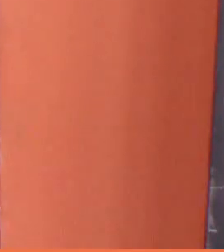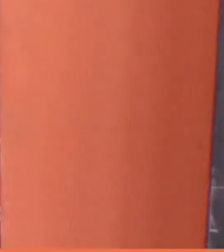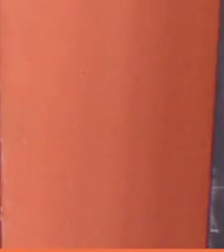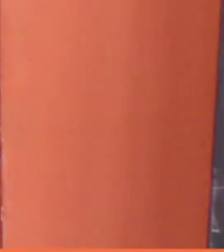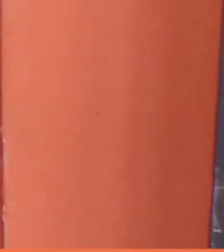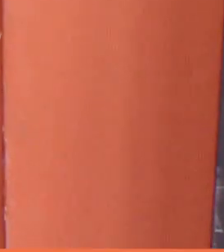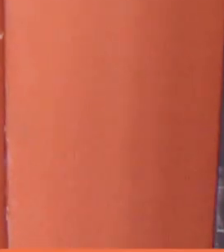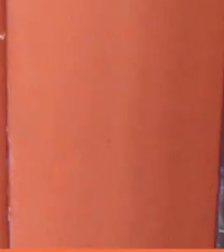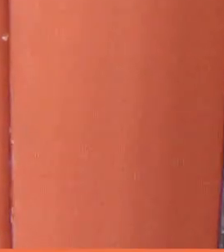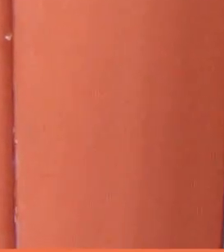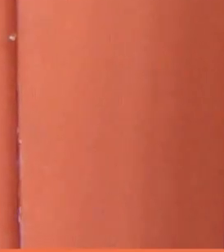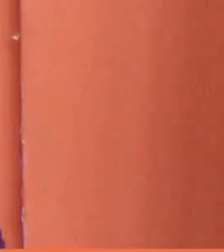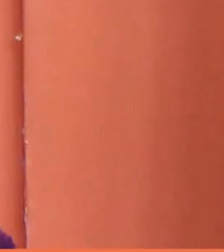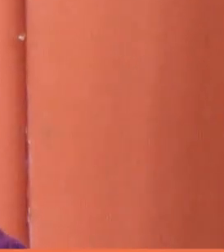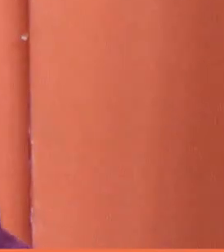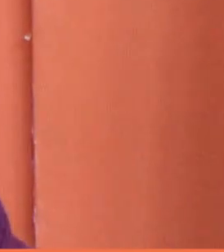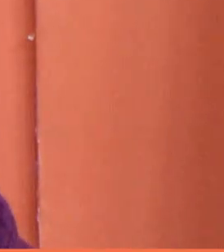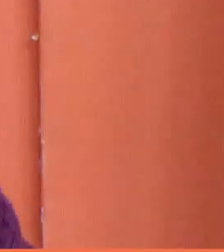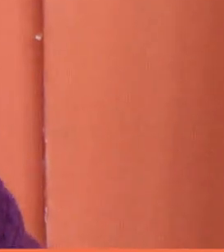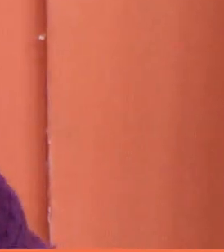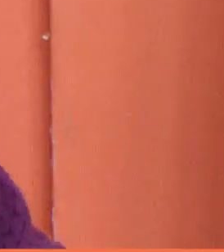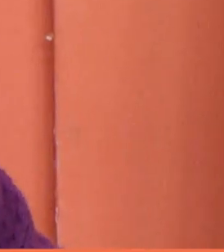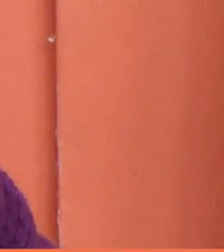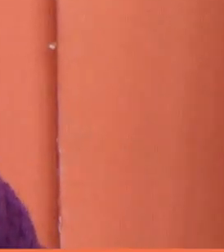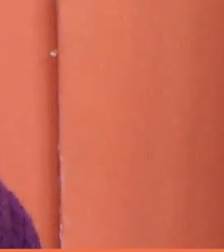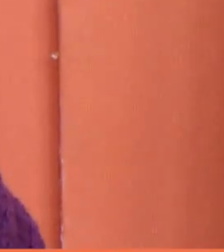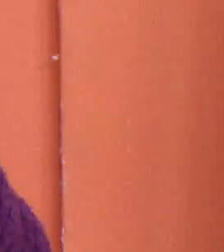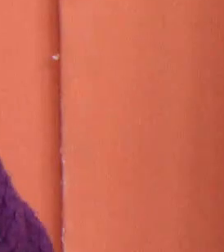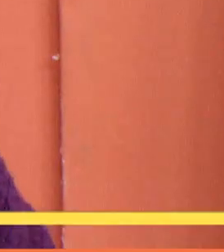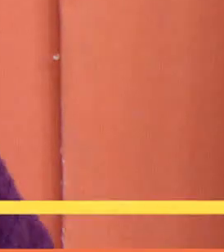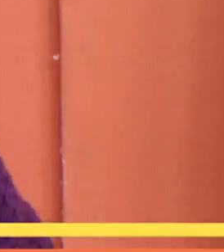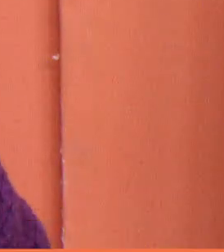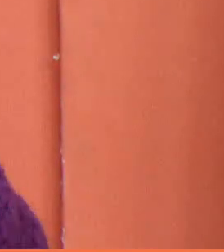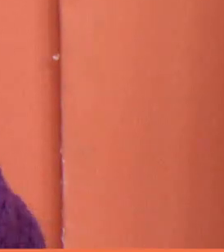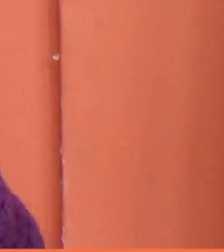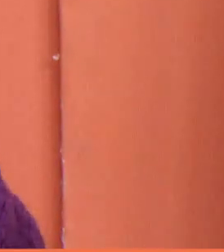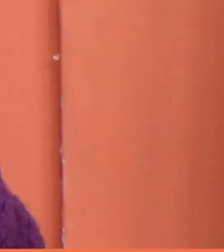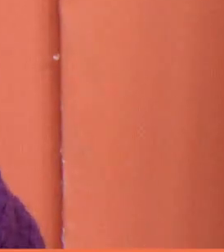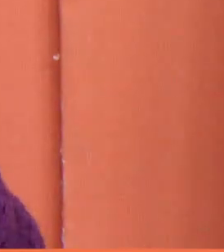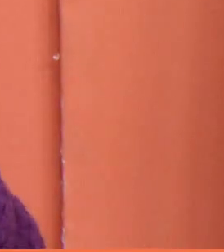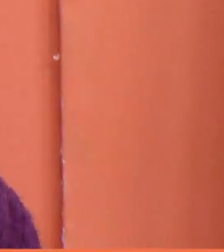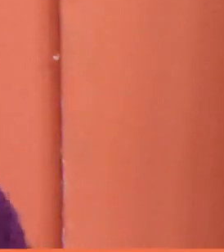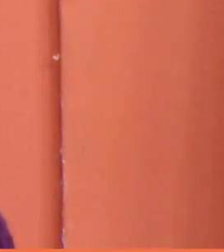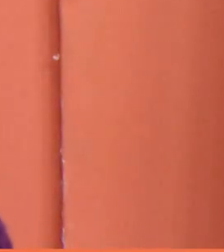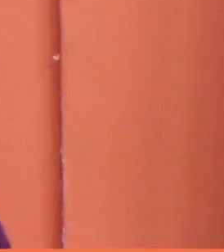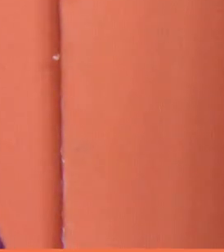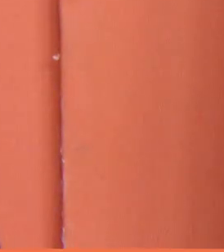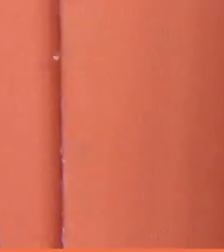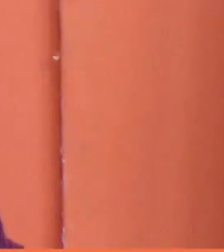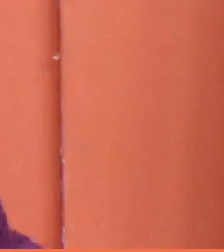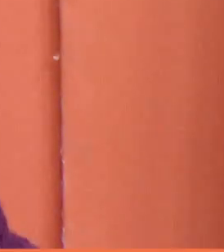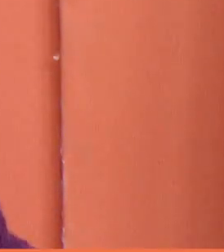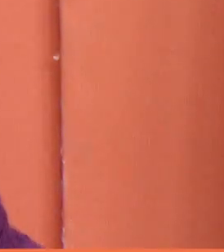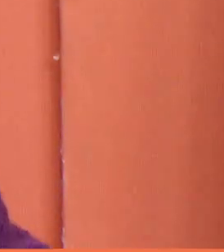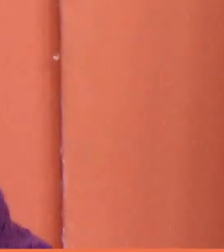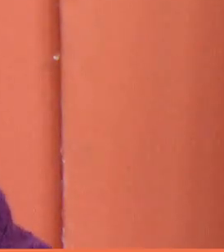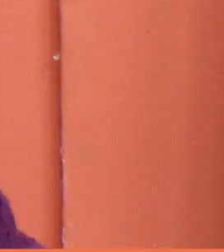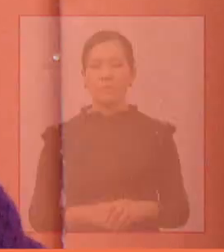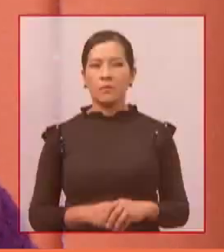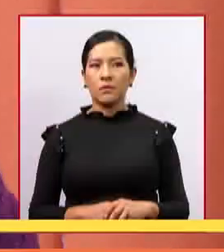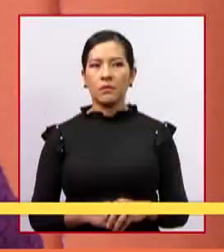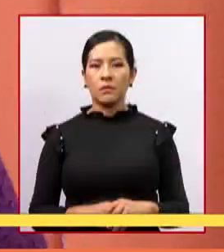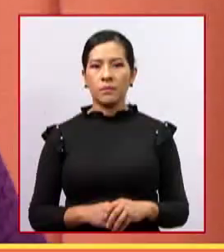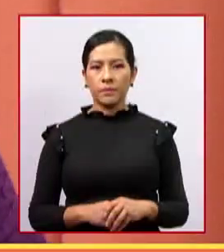totalmente obnubilada, te juro, porque doña Matilde ha sido nombrada, yo no sé si todos saben, pero